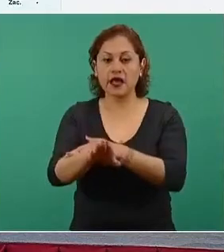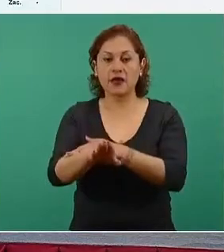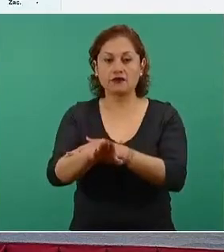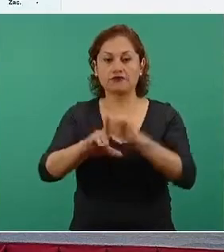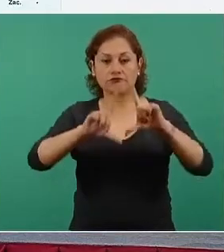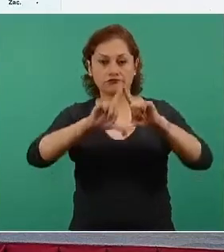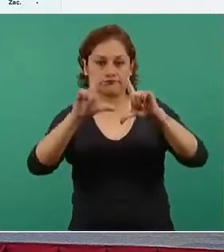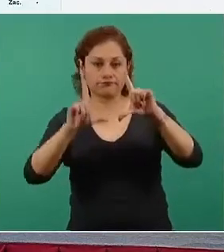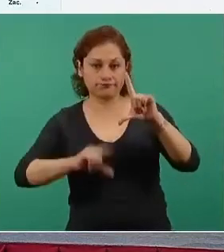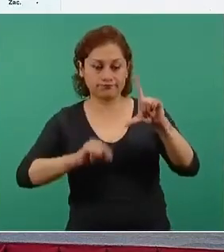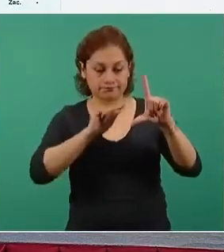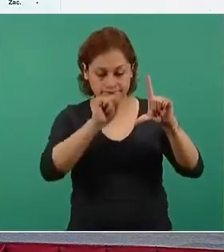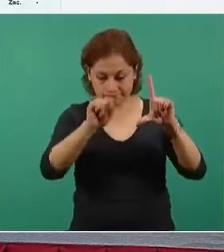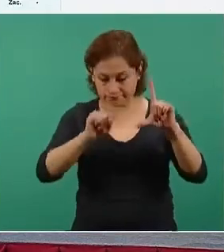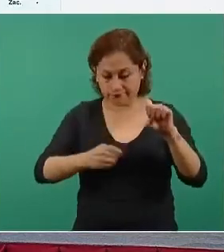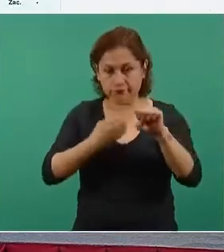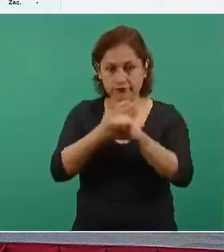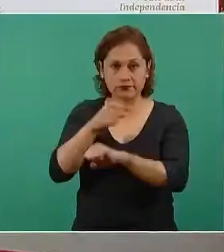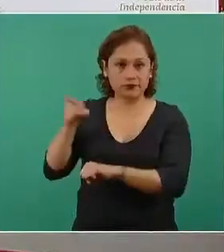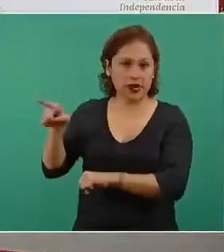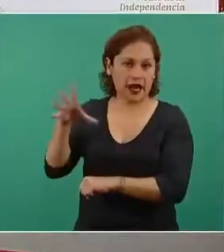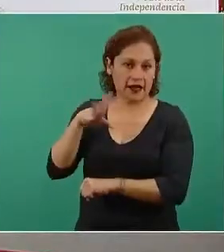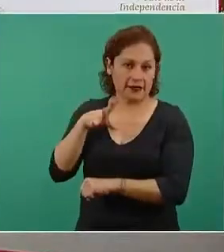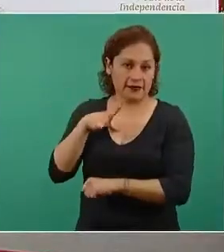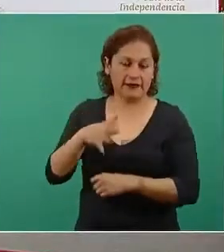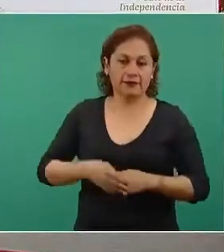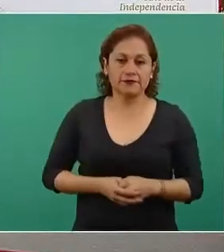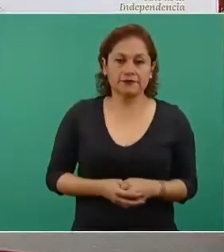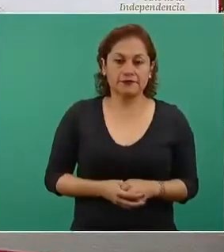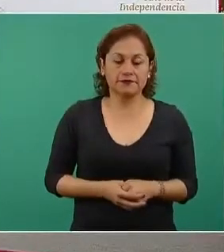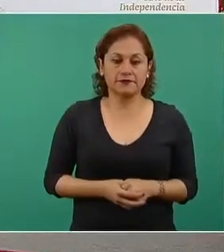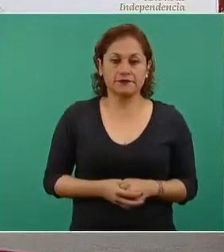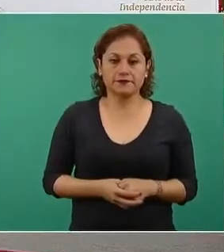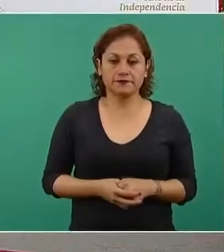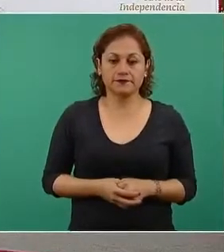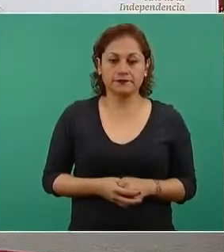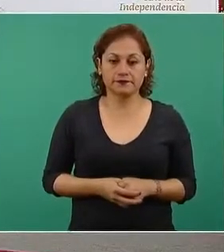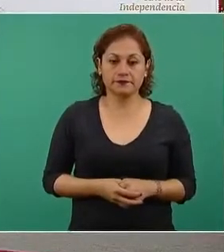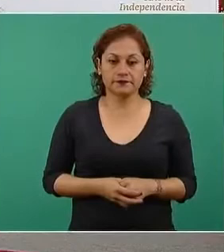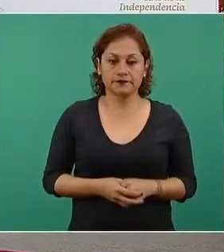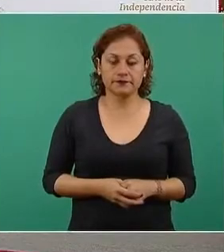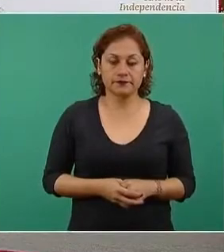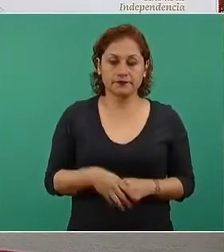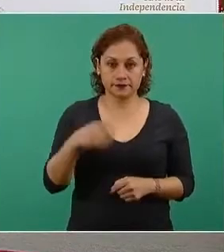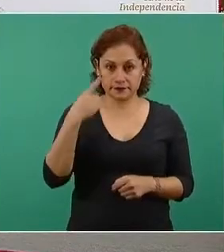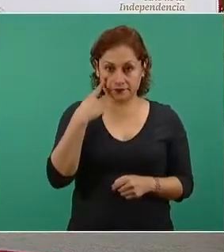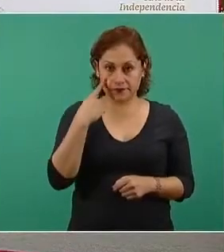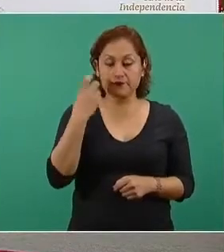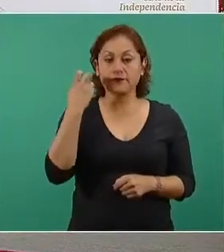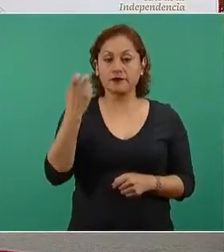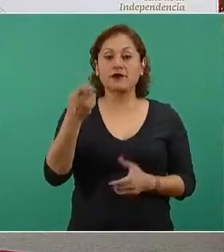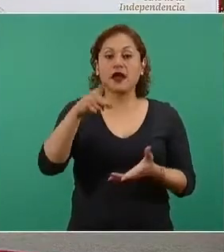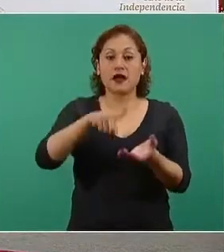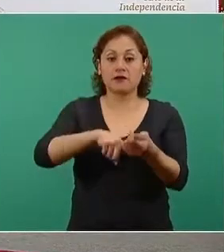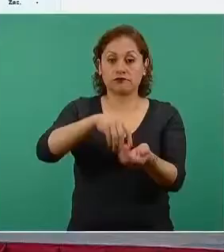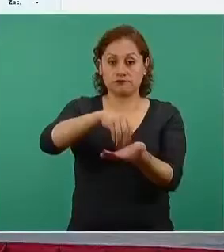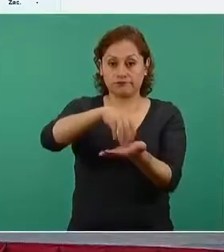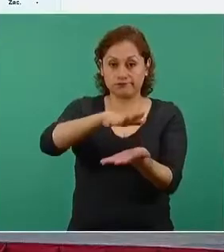entidades federativas. Observemos pues cómo tenemos dentro de los registros de